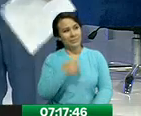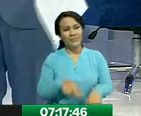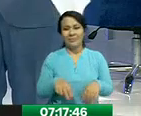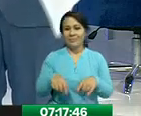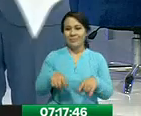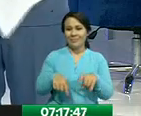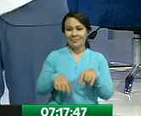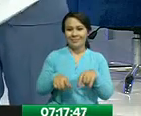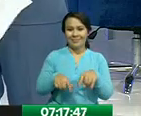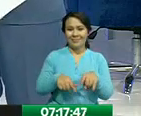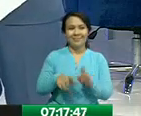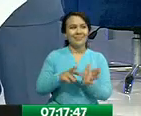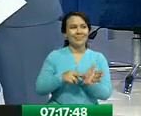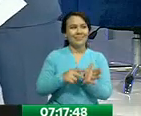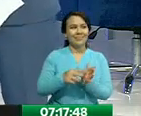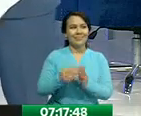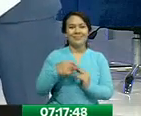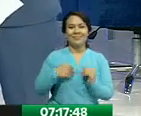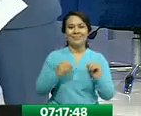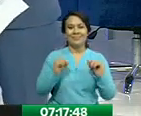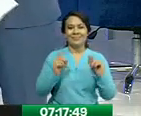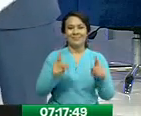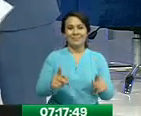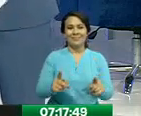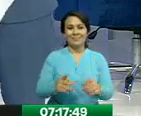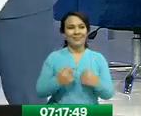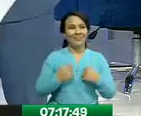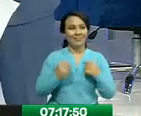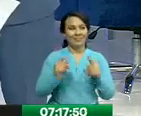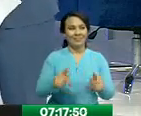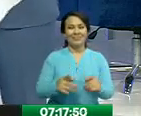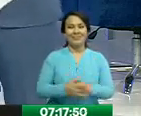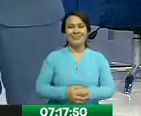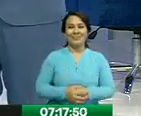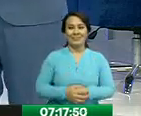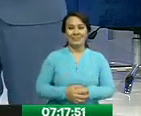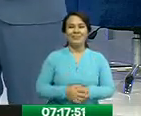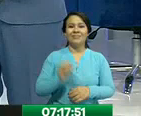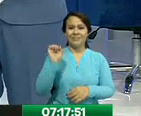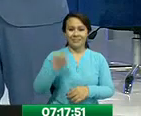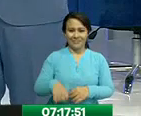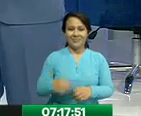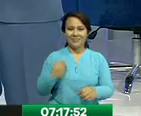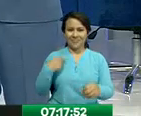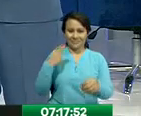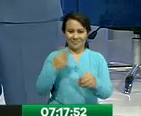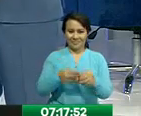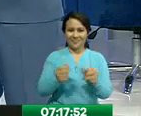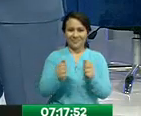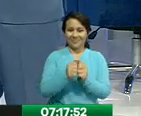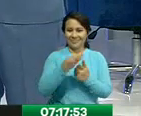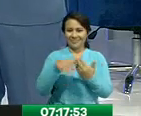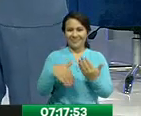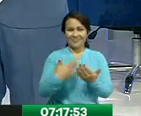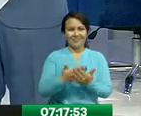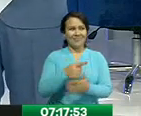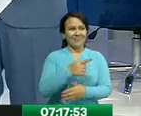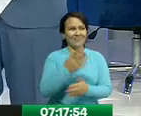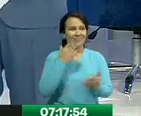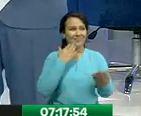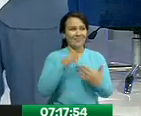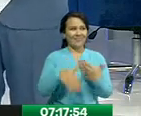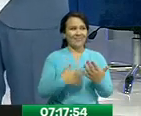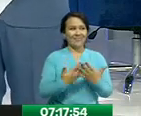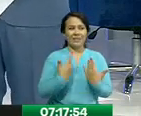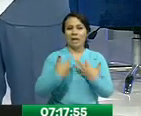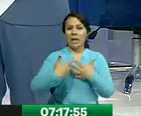dan todavía la chance y la oportunidad. La oportunidad. ¿Ya? De poder estar ahí compartiendo con los guayaquileños. Pero si usted recorrió todo